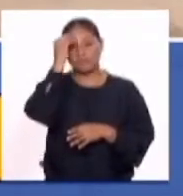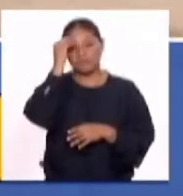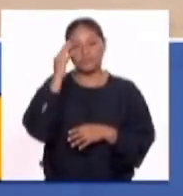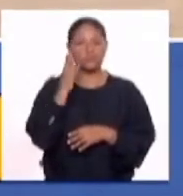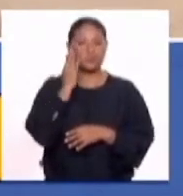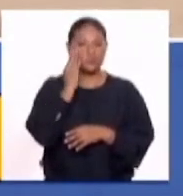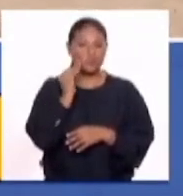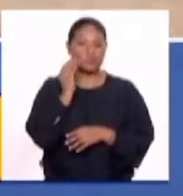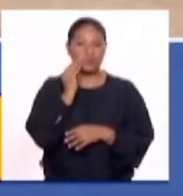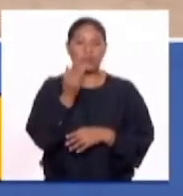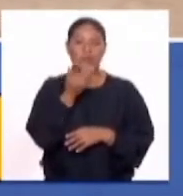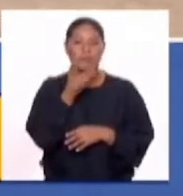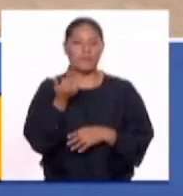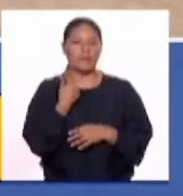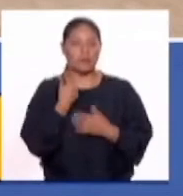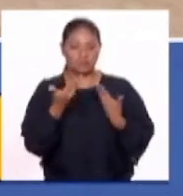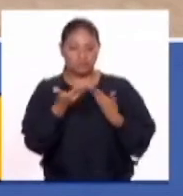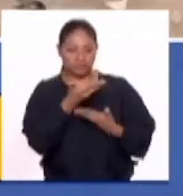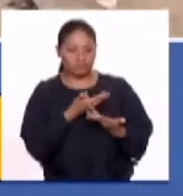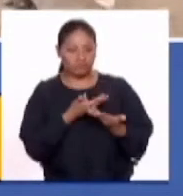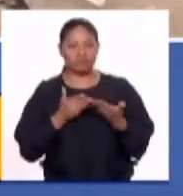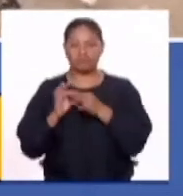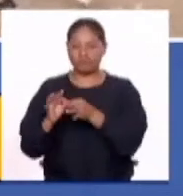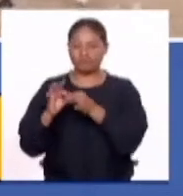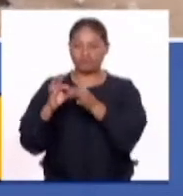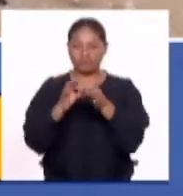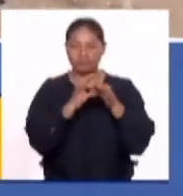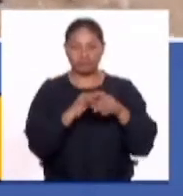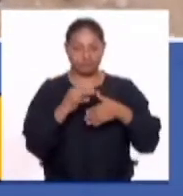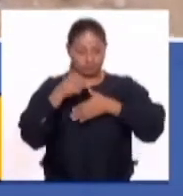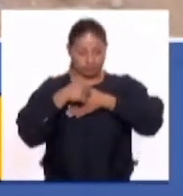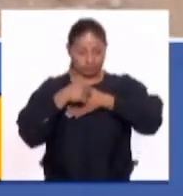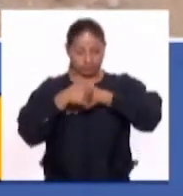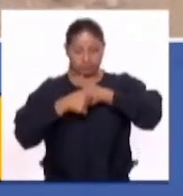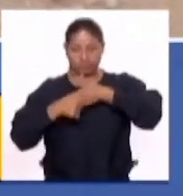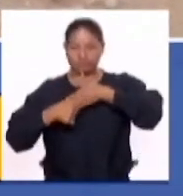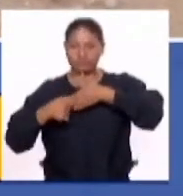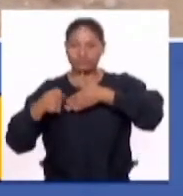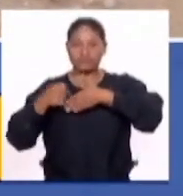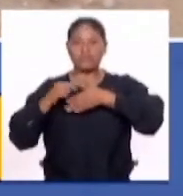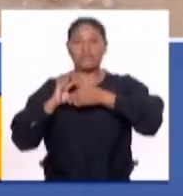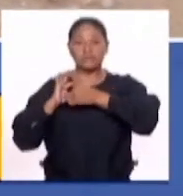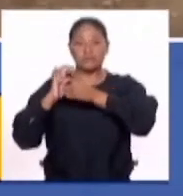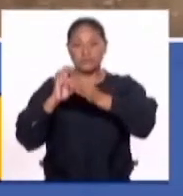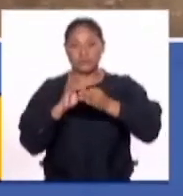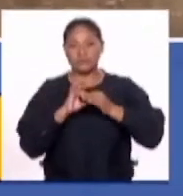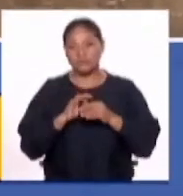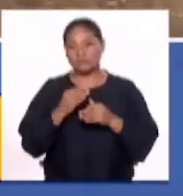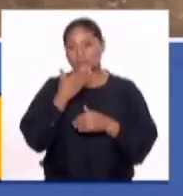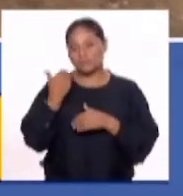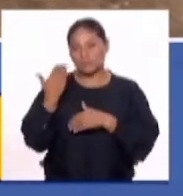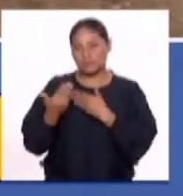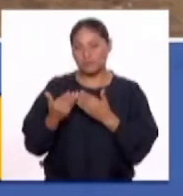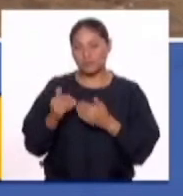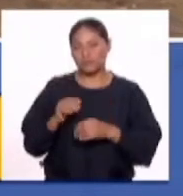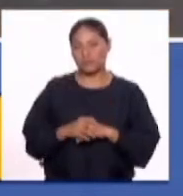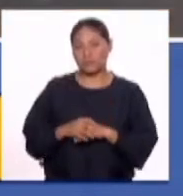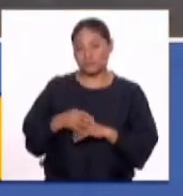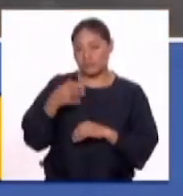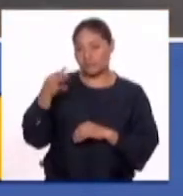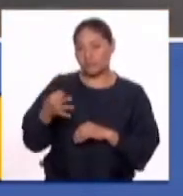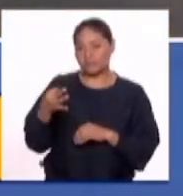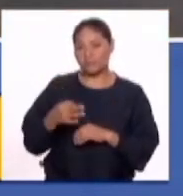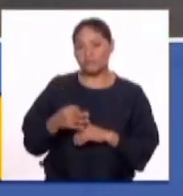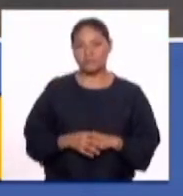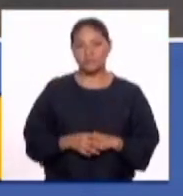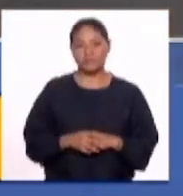manera conjunta, velando sin lugar a dudas de manera legítima por nuestras naciones, como debería ser.